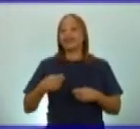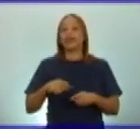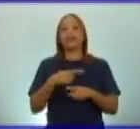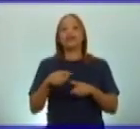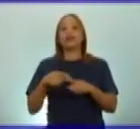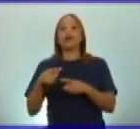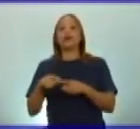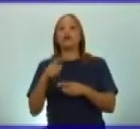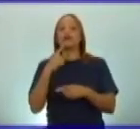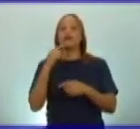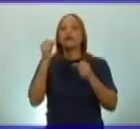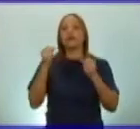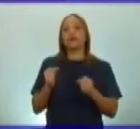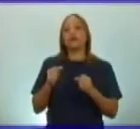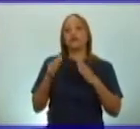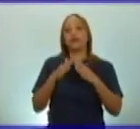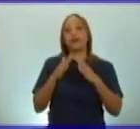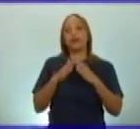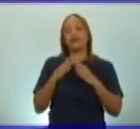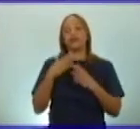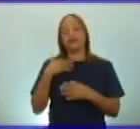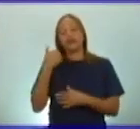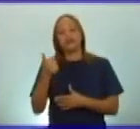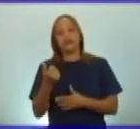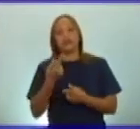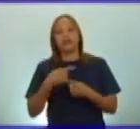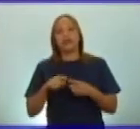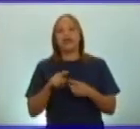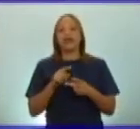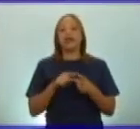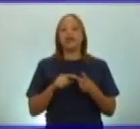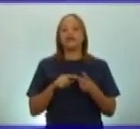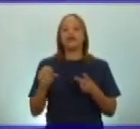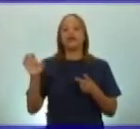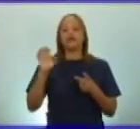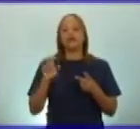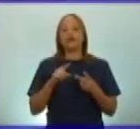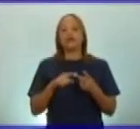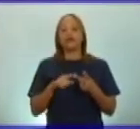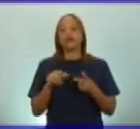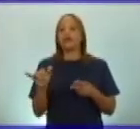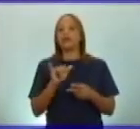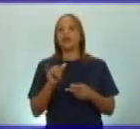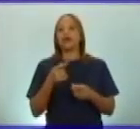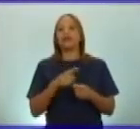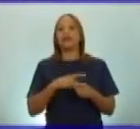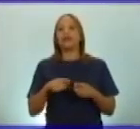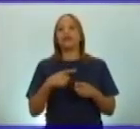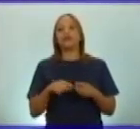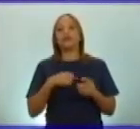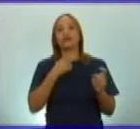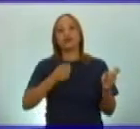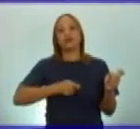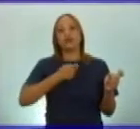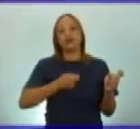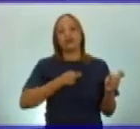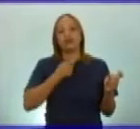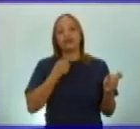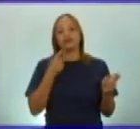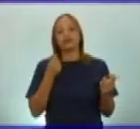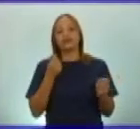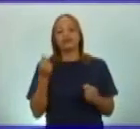para buscar seguridad para sus propias vidas. Segunda, Europa quedó en ruinas económicas. Resultado de una guerra siempre es la ruina